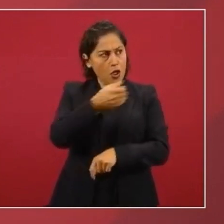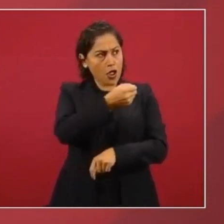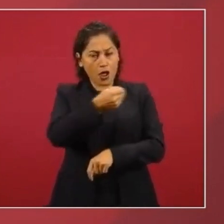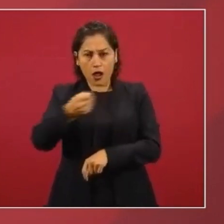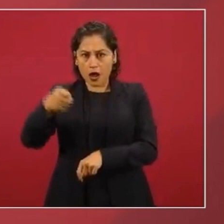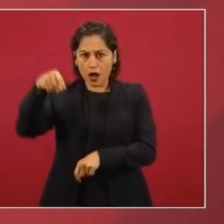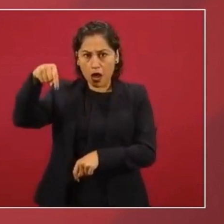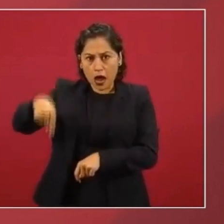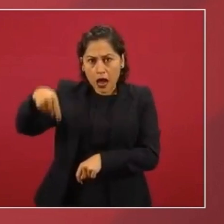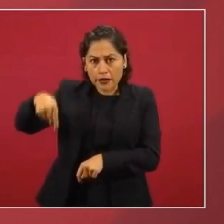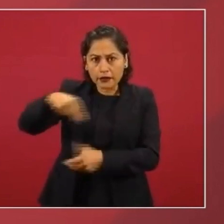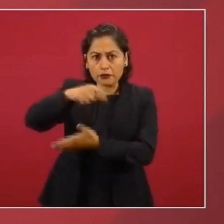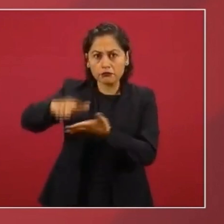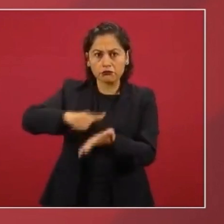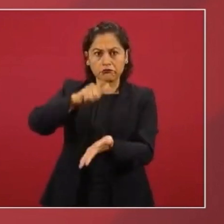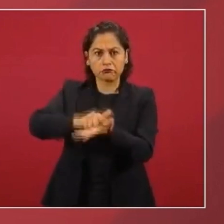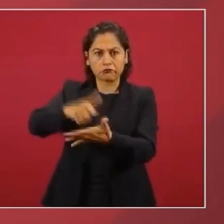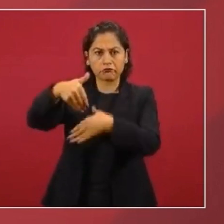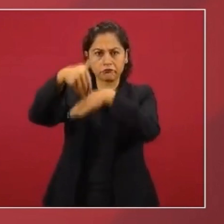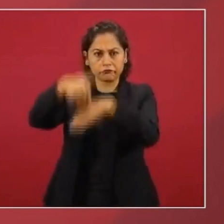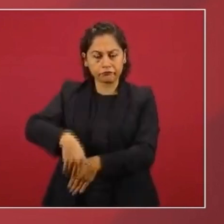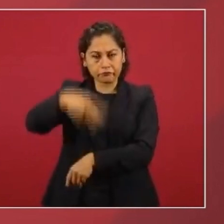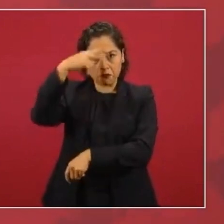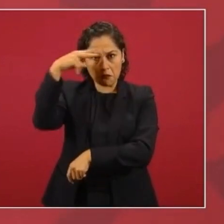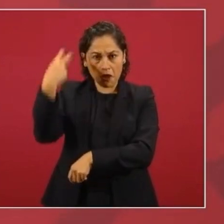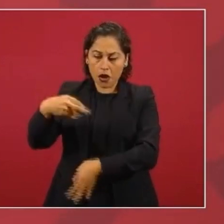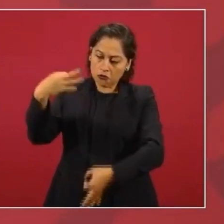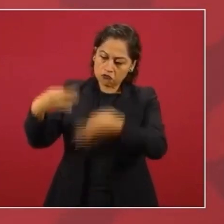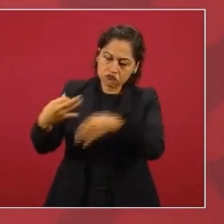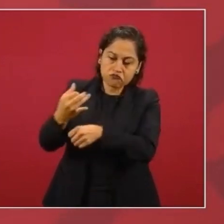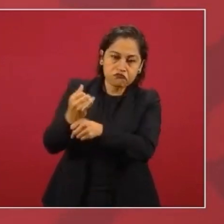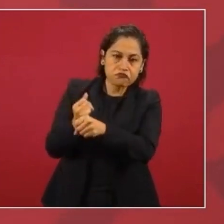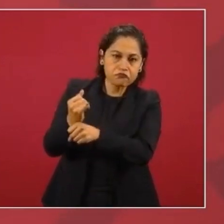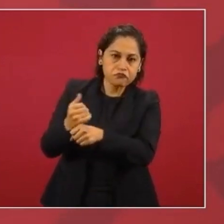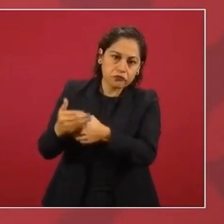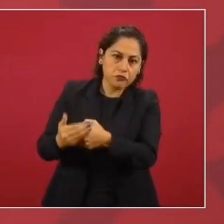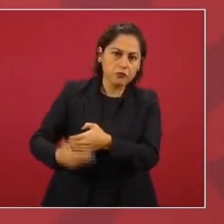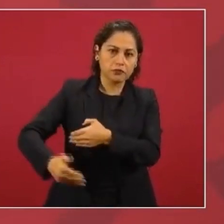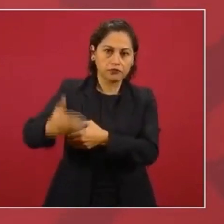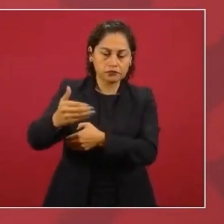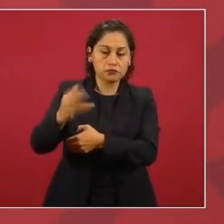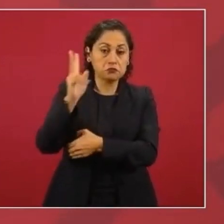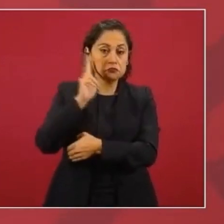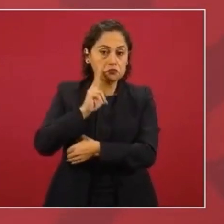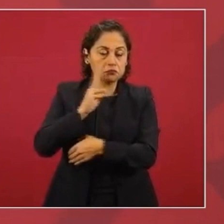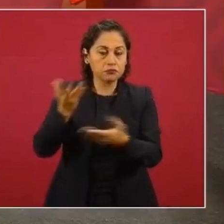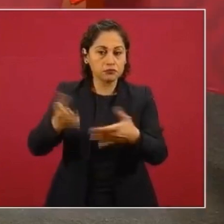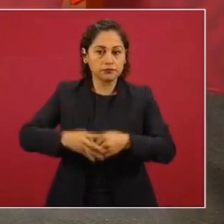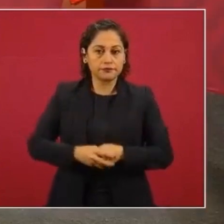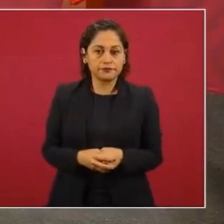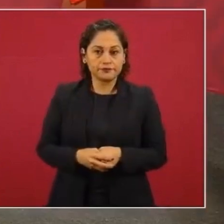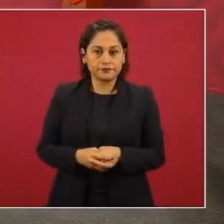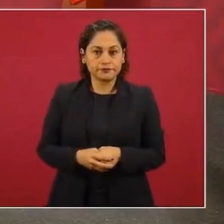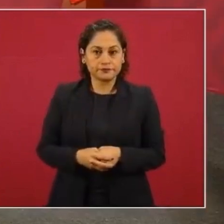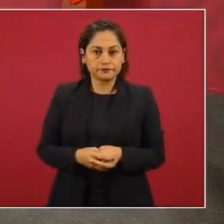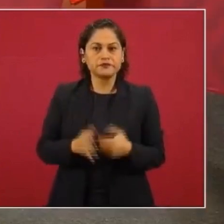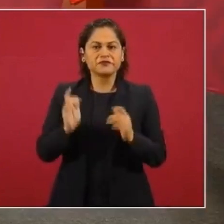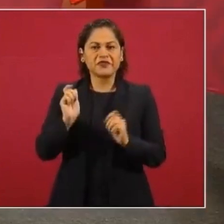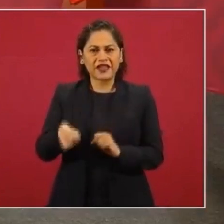comenzó